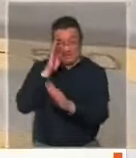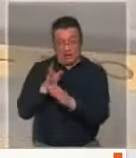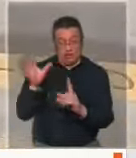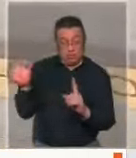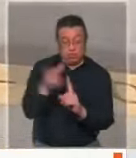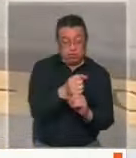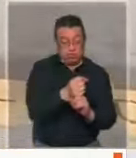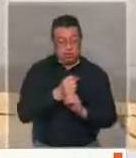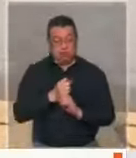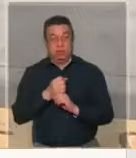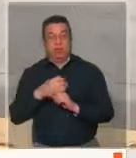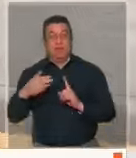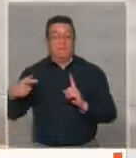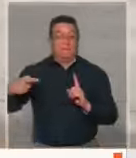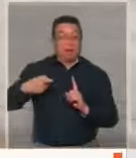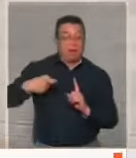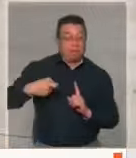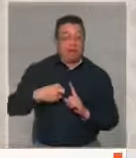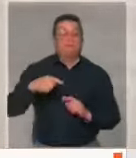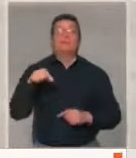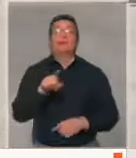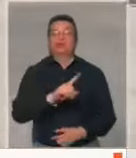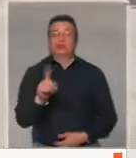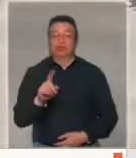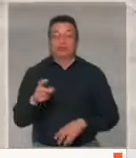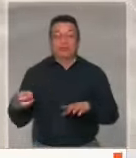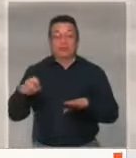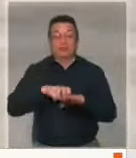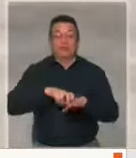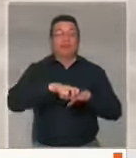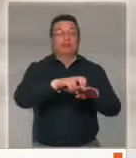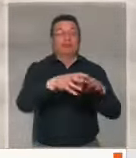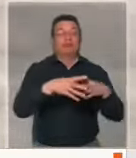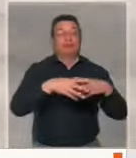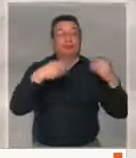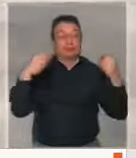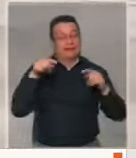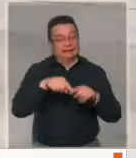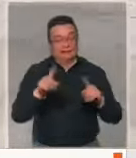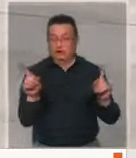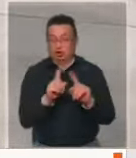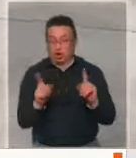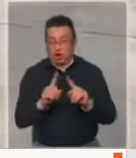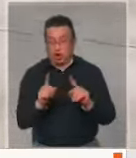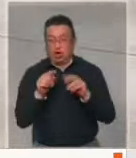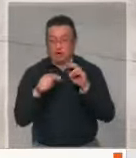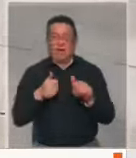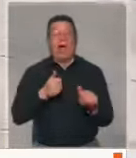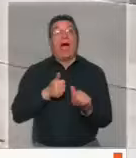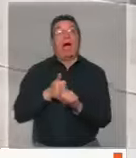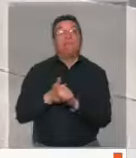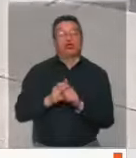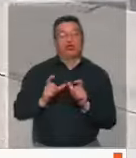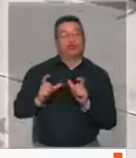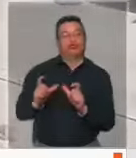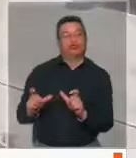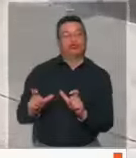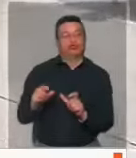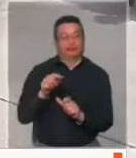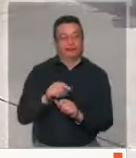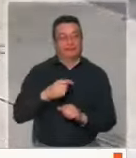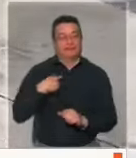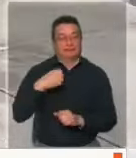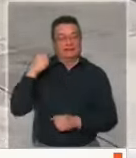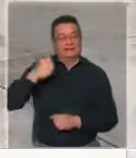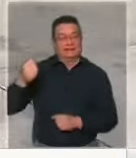en el departamento ni en el Nissan Versa en el que trasladaron al teniente Ojeda, pero sí en un vehículo que